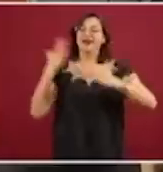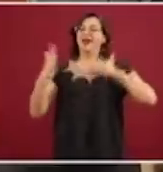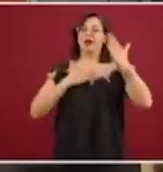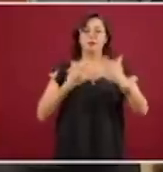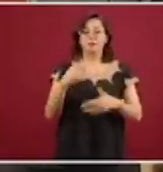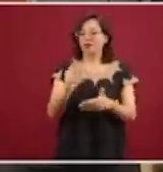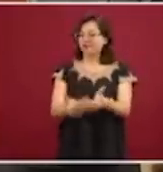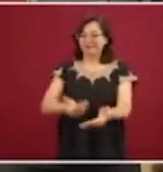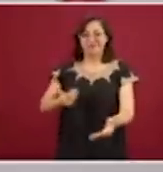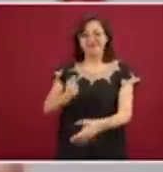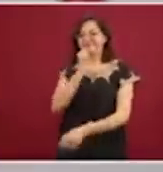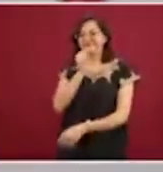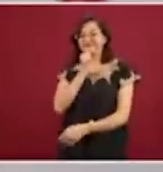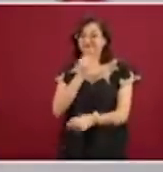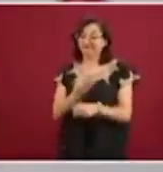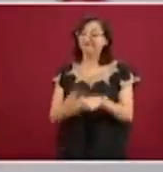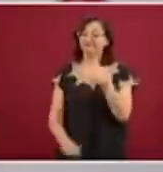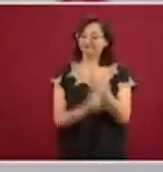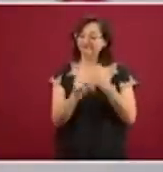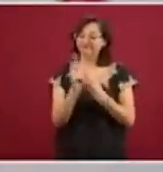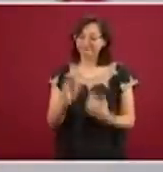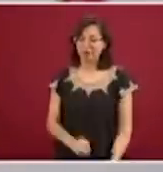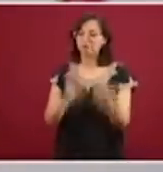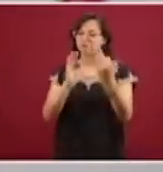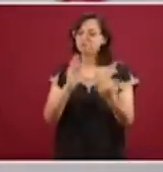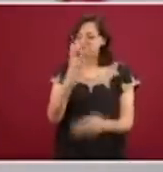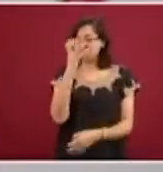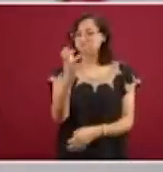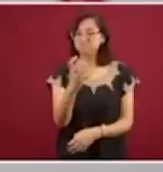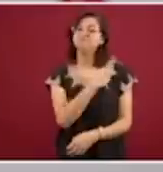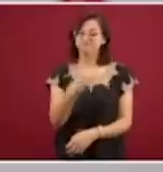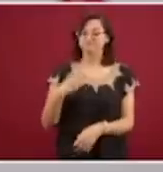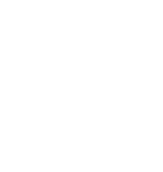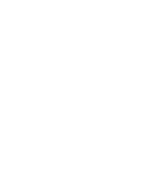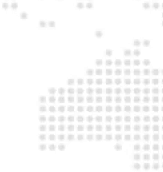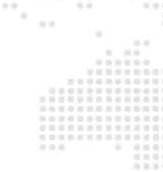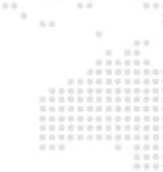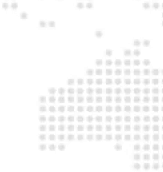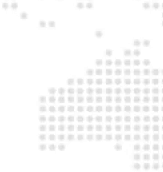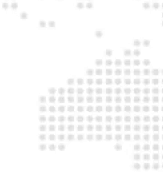Pero cuando hay que enfrentarlo, hay que decirlo también con la misma realidad.